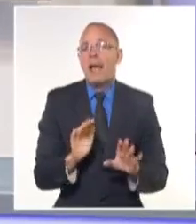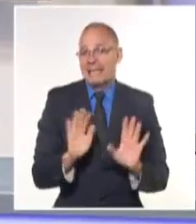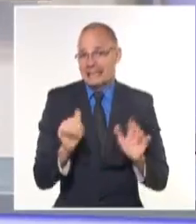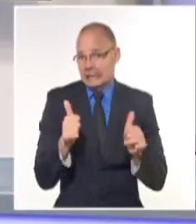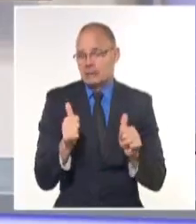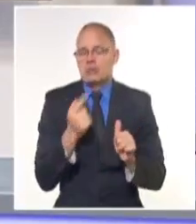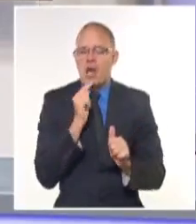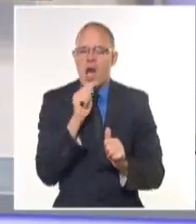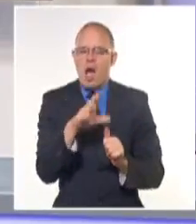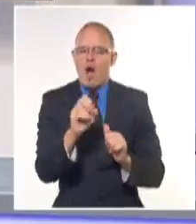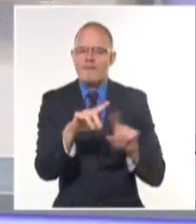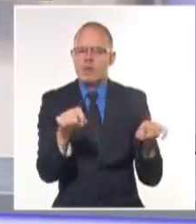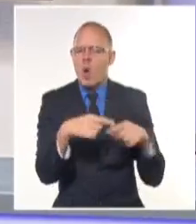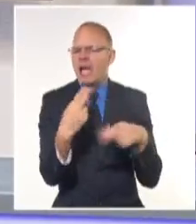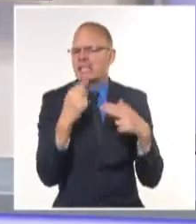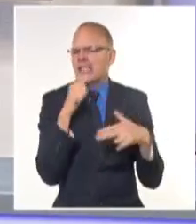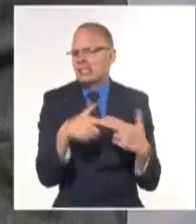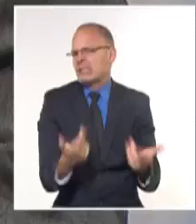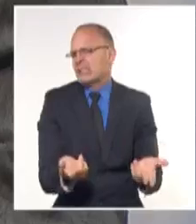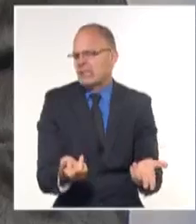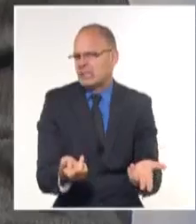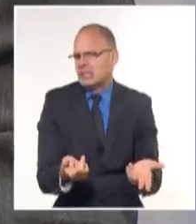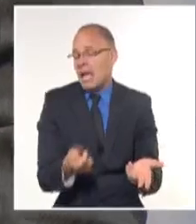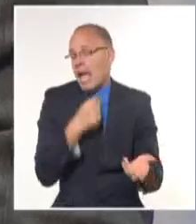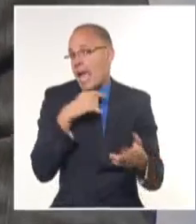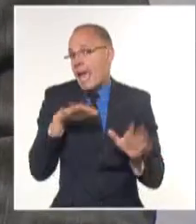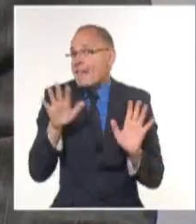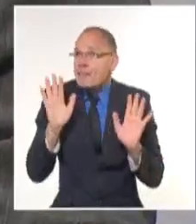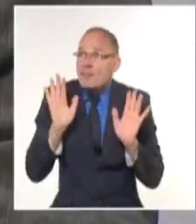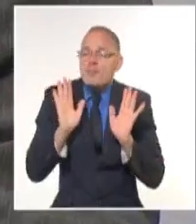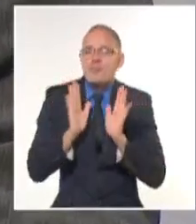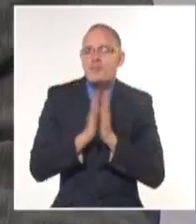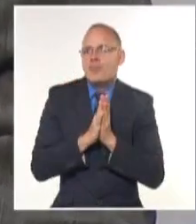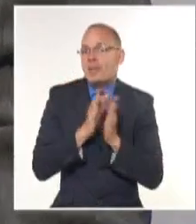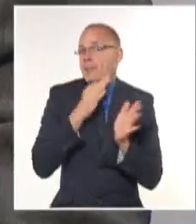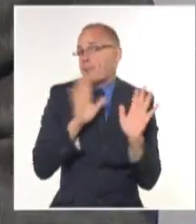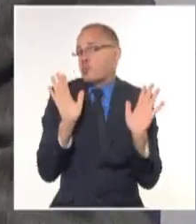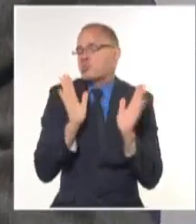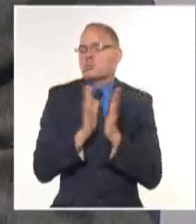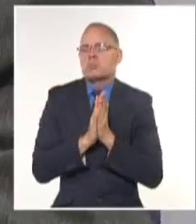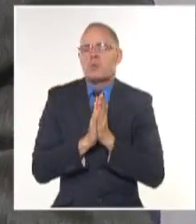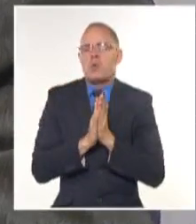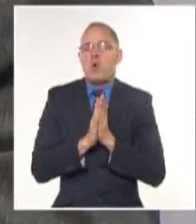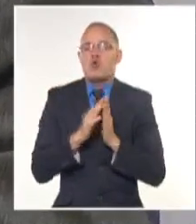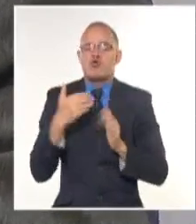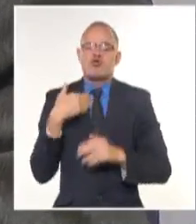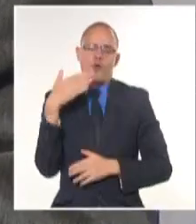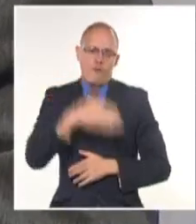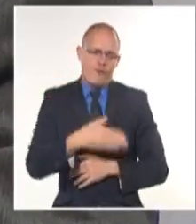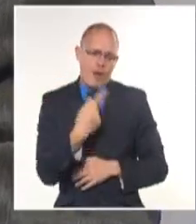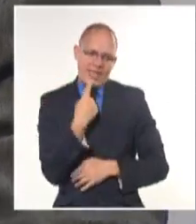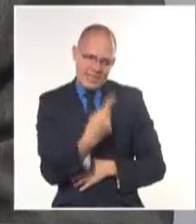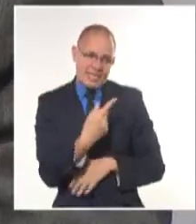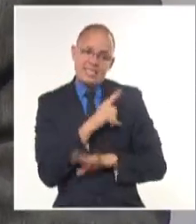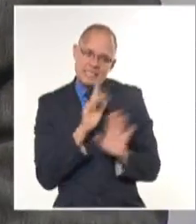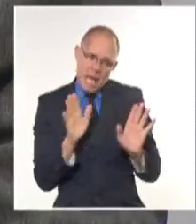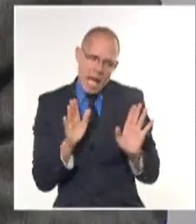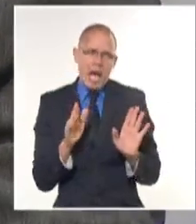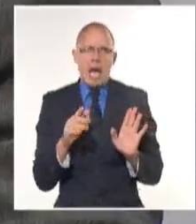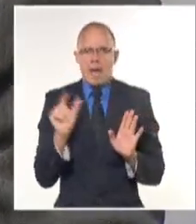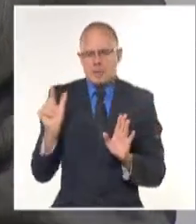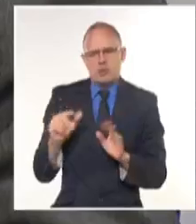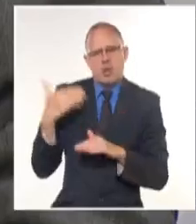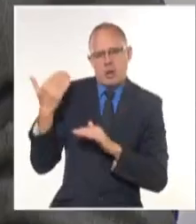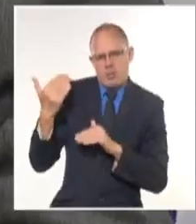negligente, irresponsable, ilegal en las oficodas? En este caso específico, las oficodas tienen establecido la realización de conciliaciones periódicas, que en muchos casos